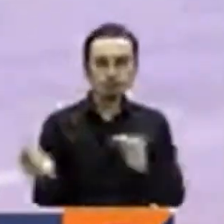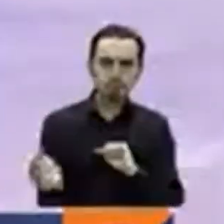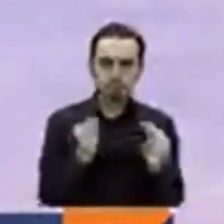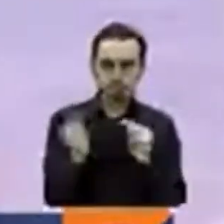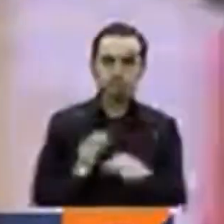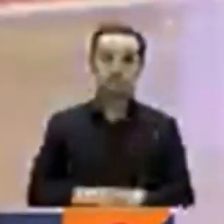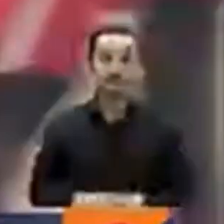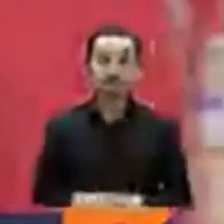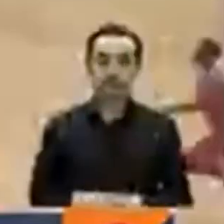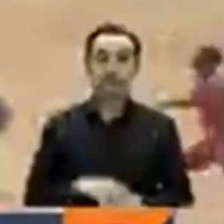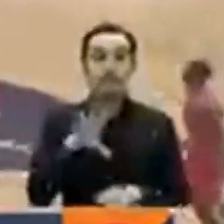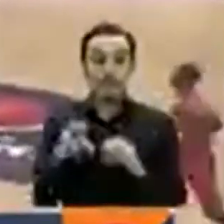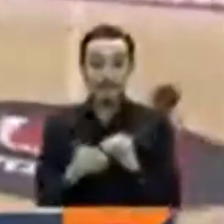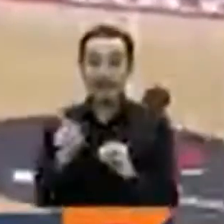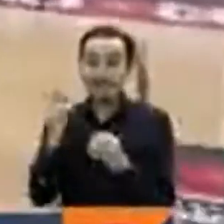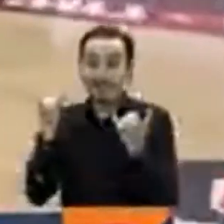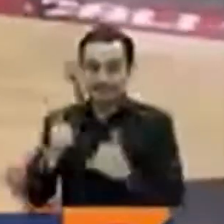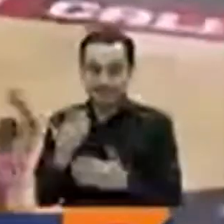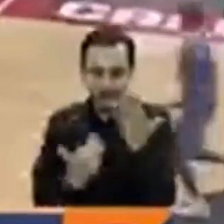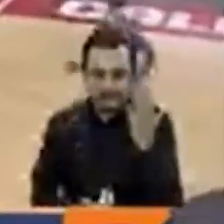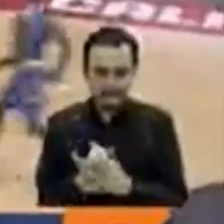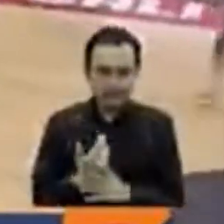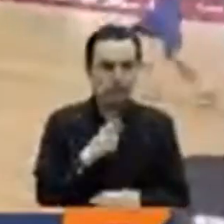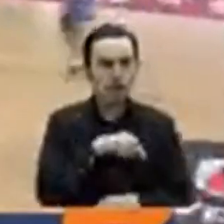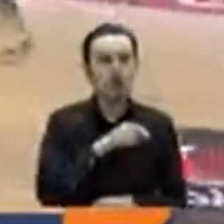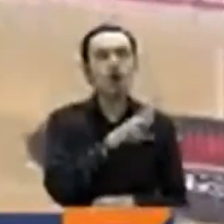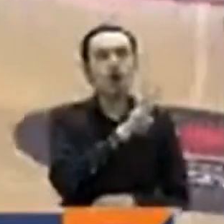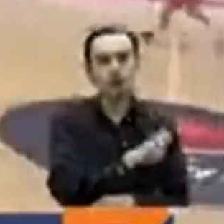Además, que ya inició con victoria de Sabios por